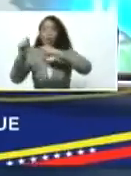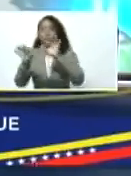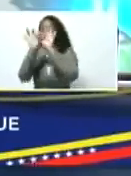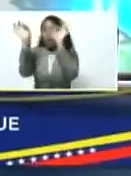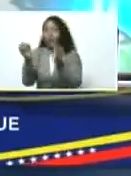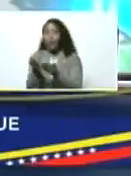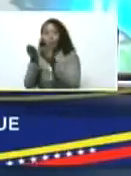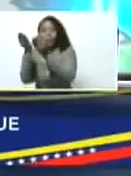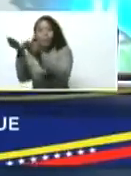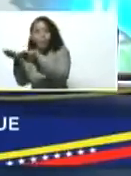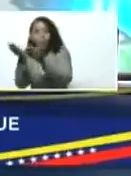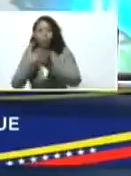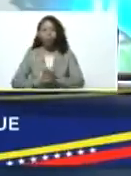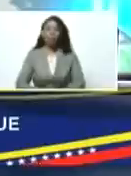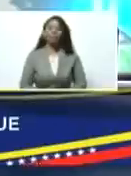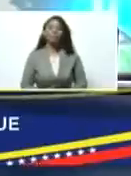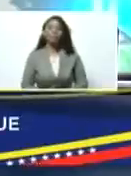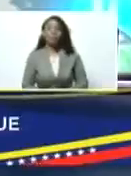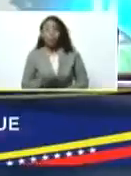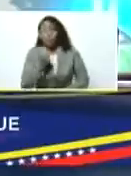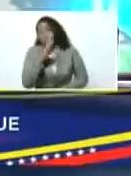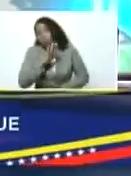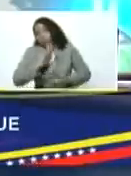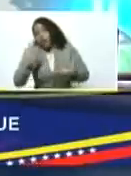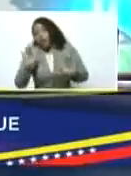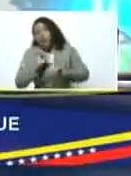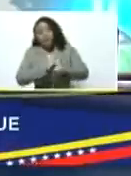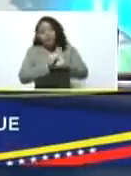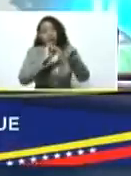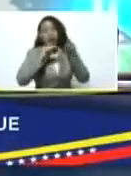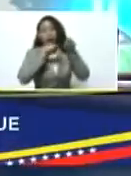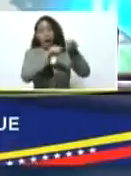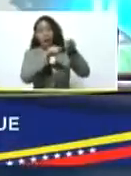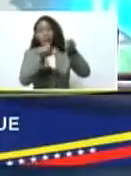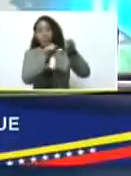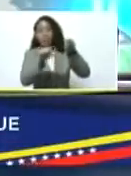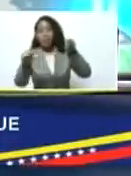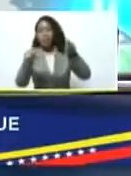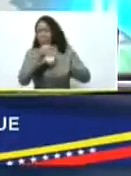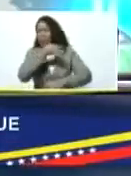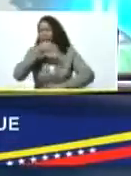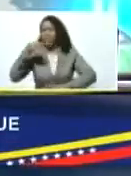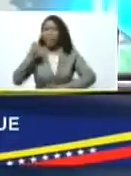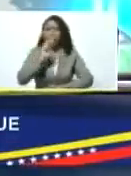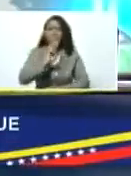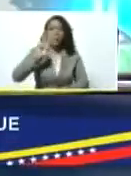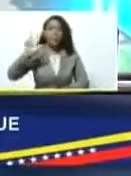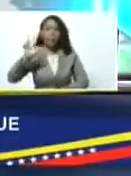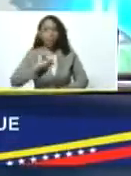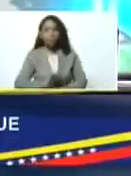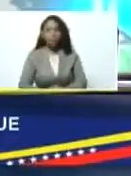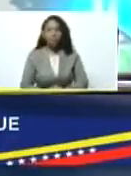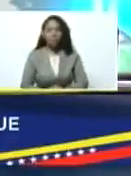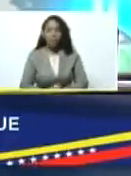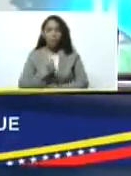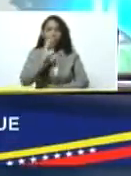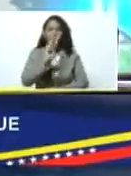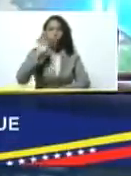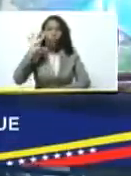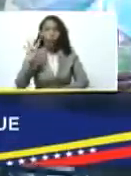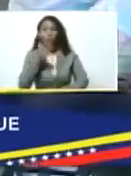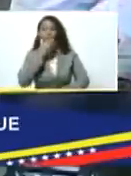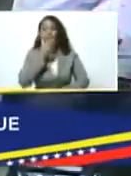regalos. Bueno, que culmina en esa semana maravillosa del 23, 24